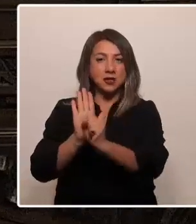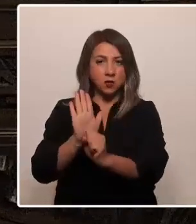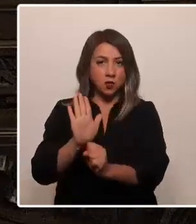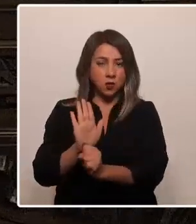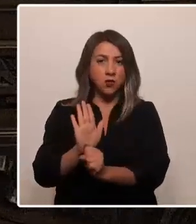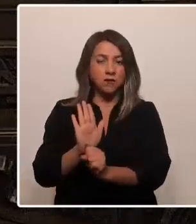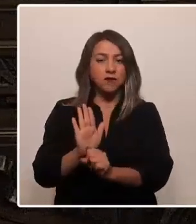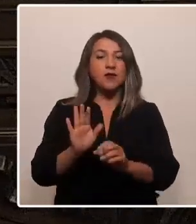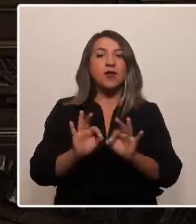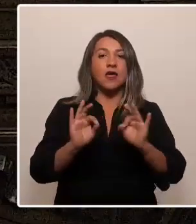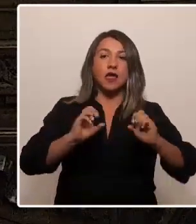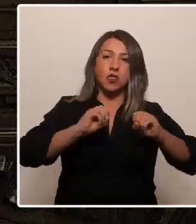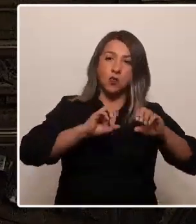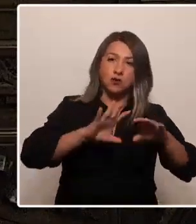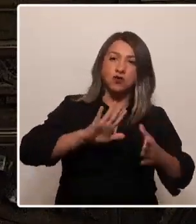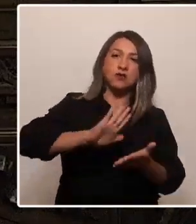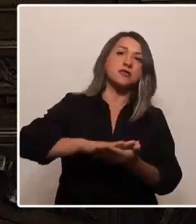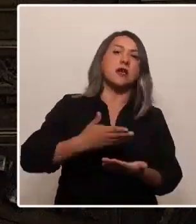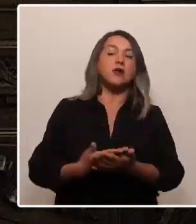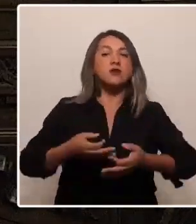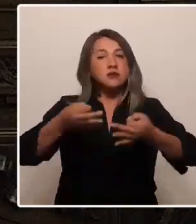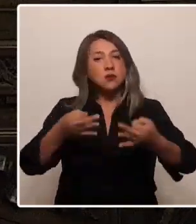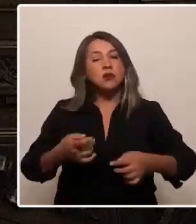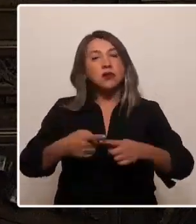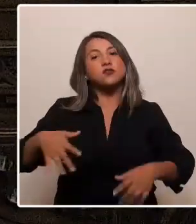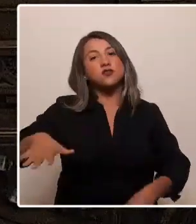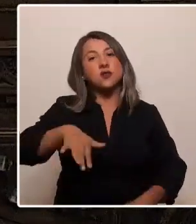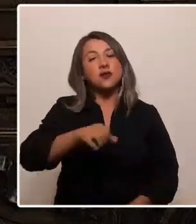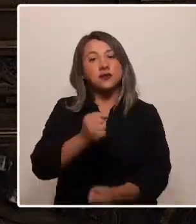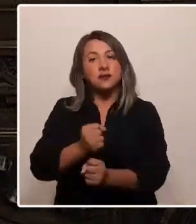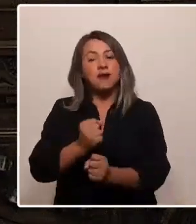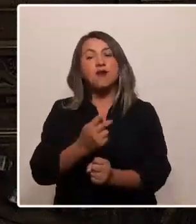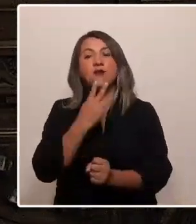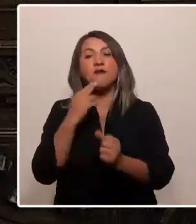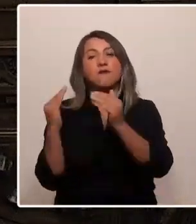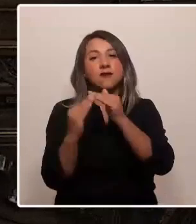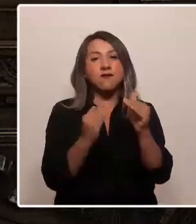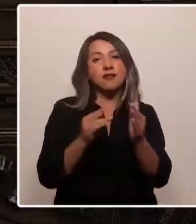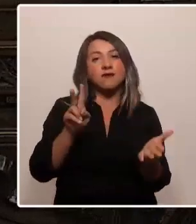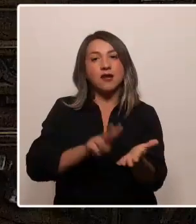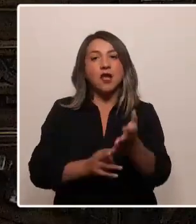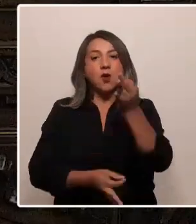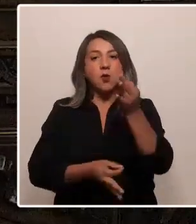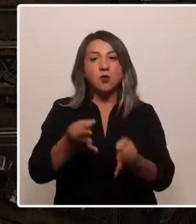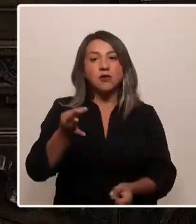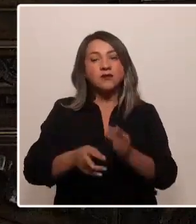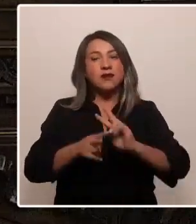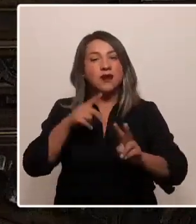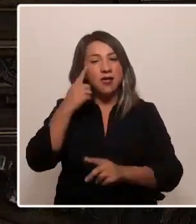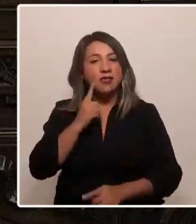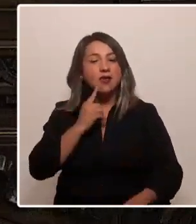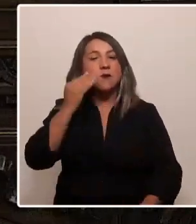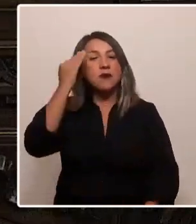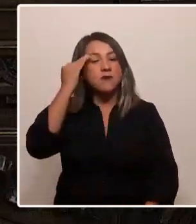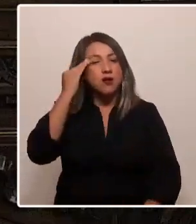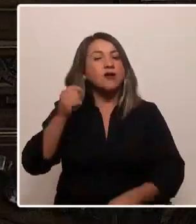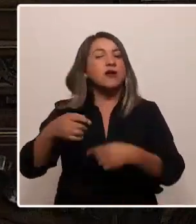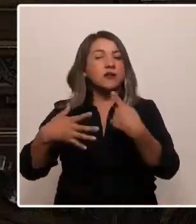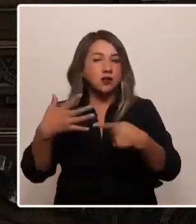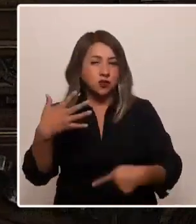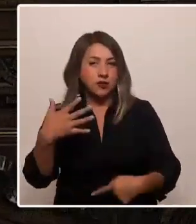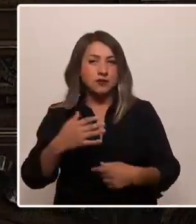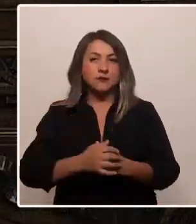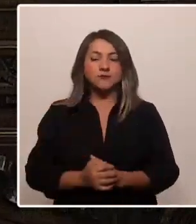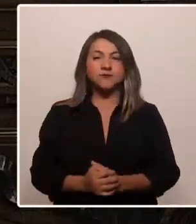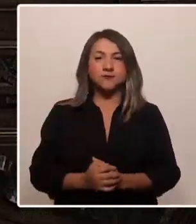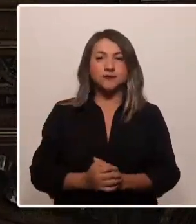relativos a educación, salud, seguridad social, trabajo, vivienda, verdad, justicia, reparación, memoria, entre otras.